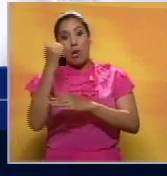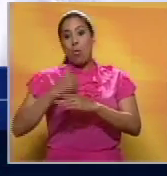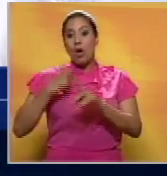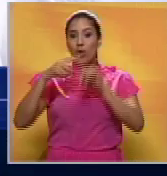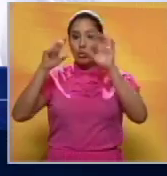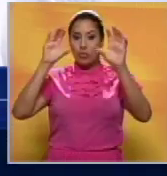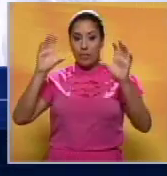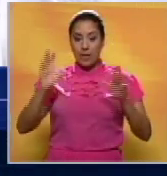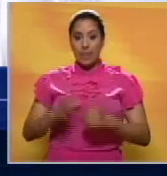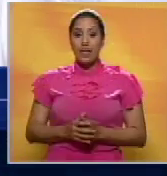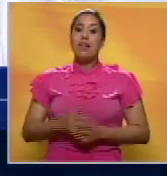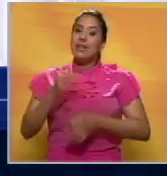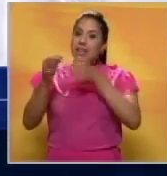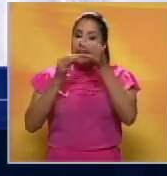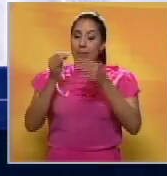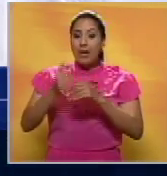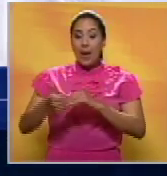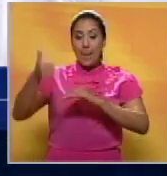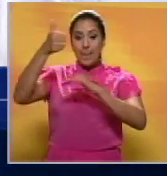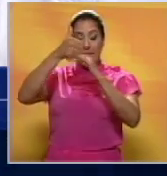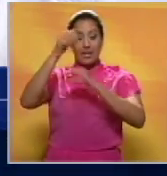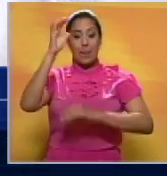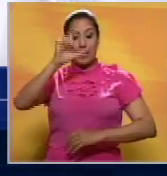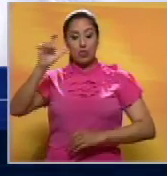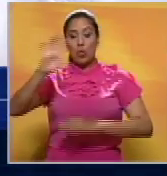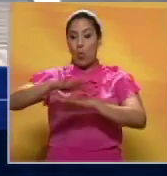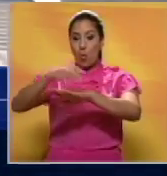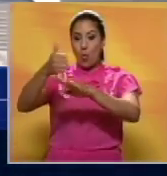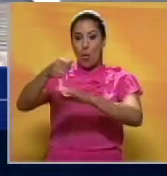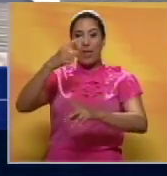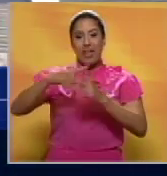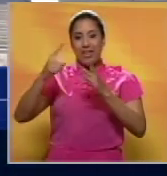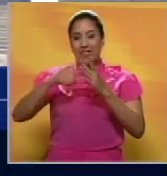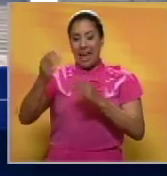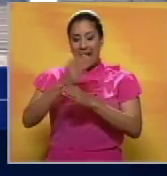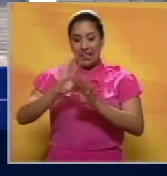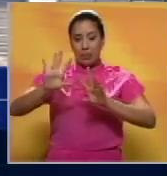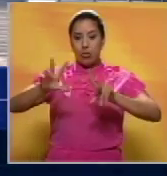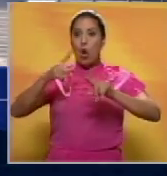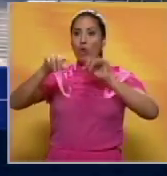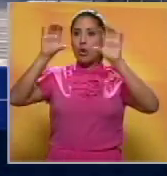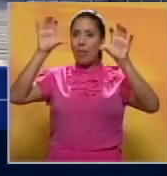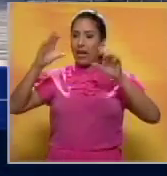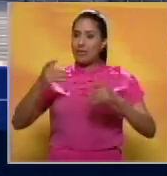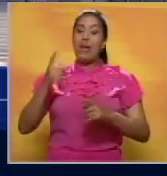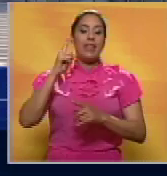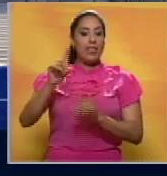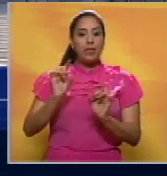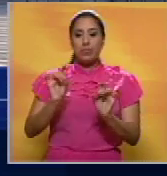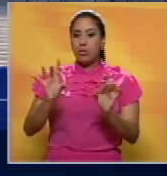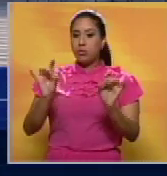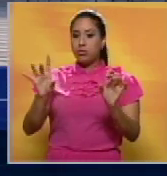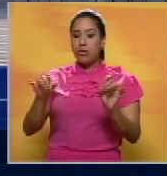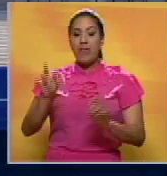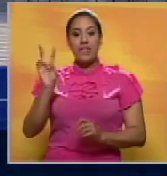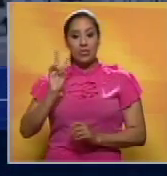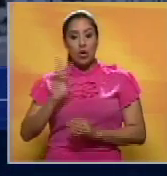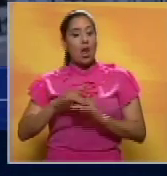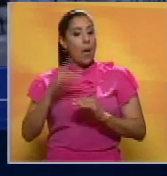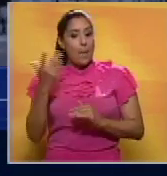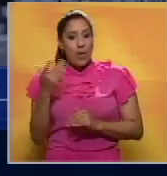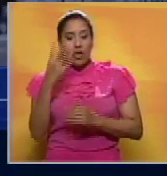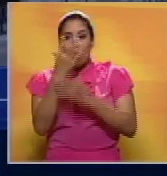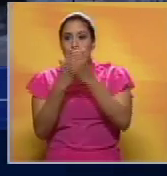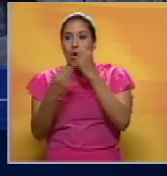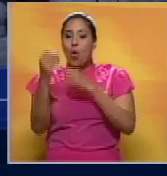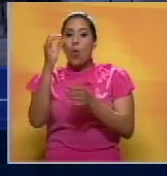cualquier extranjero. Afirmó que los altos funcionarios acusados de diversos delitos en el extranjero deben salir del territorio venezolano porque